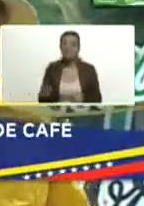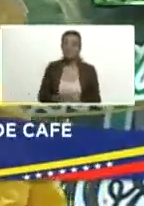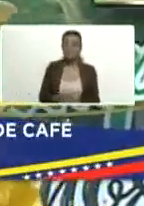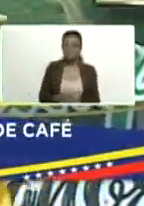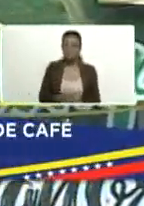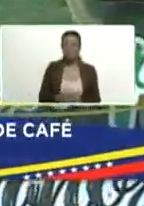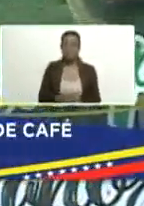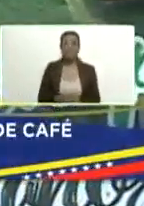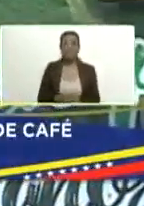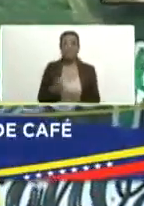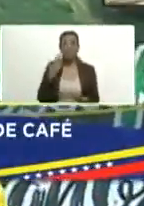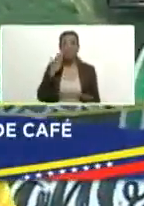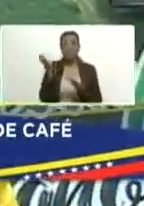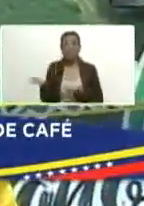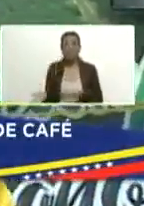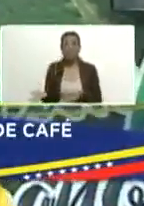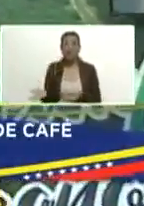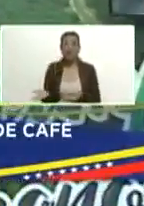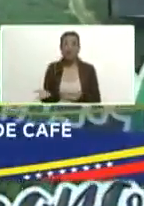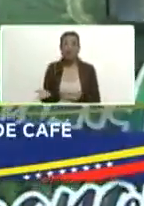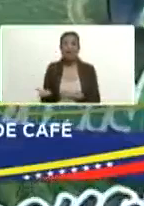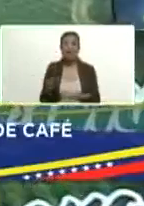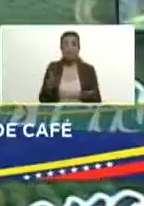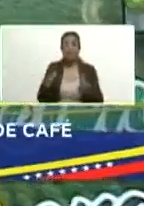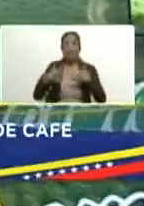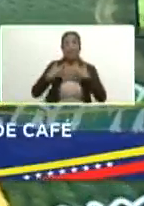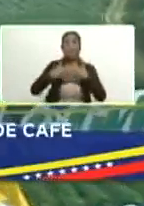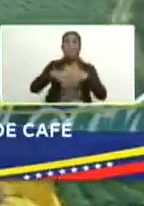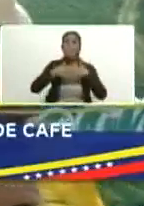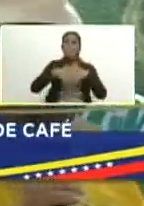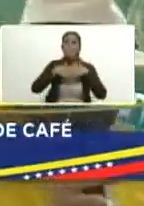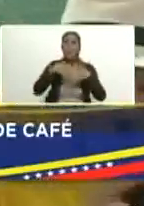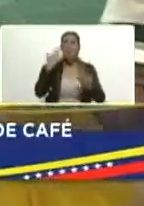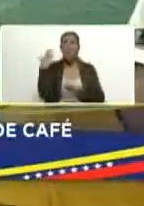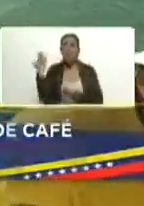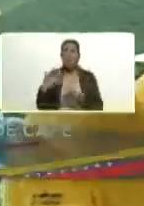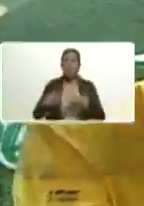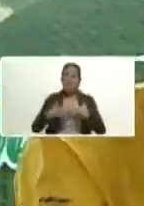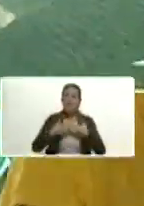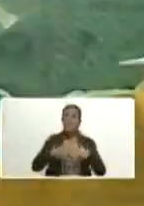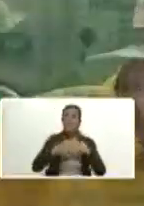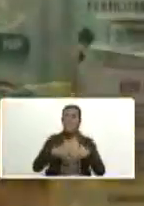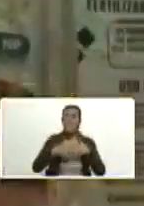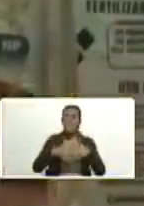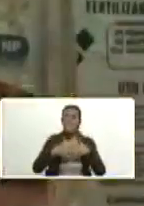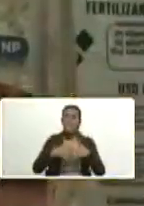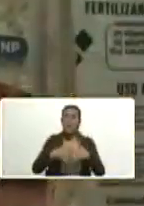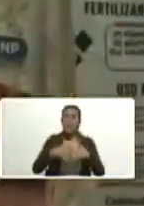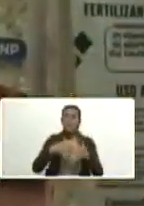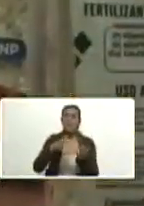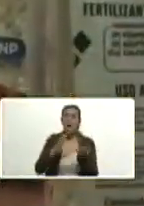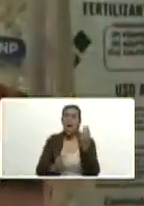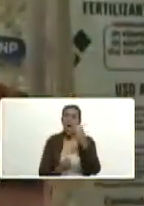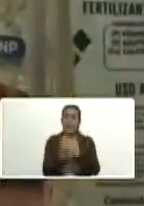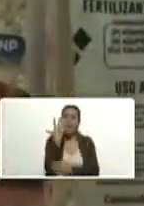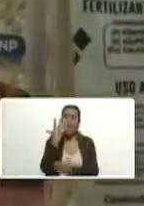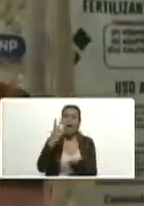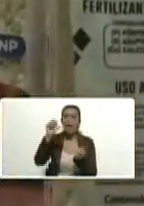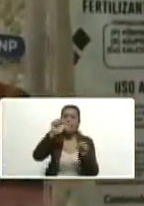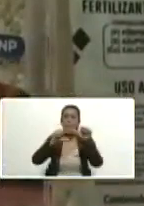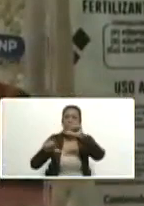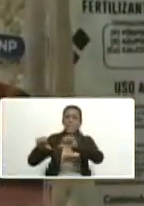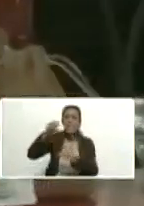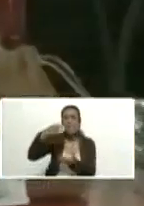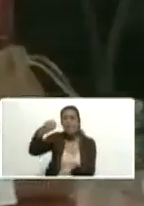fuerte. Y aquí está Fertiuria. ¿Qué me dice Mari de Pequivén? ¿Qué me cuenta, Mari? Al rincón